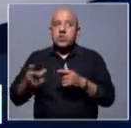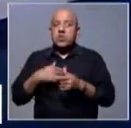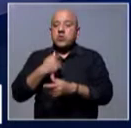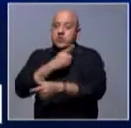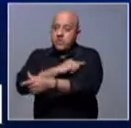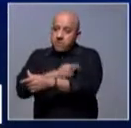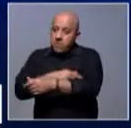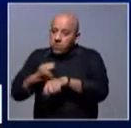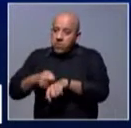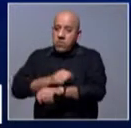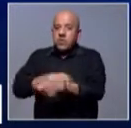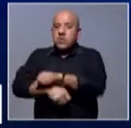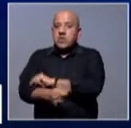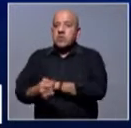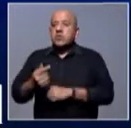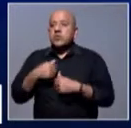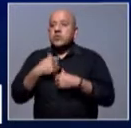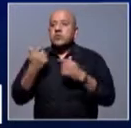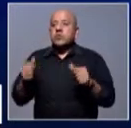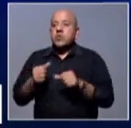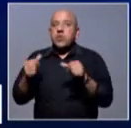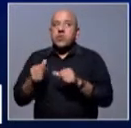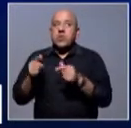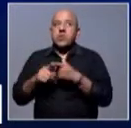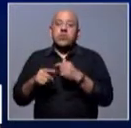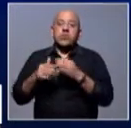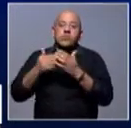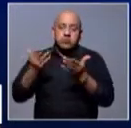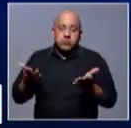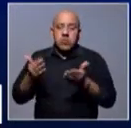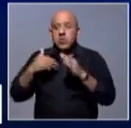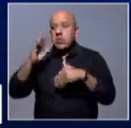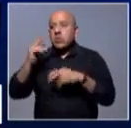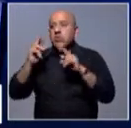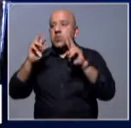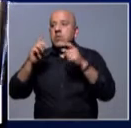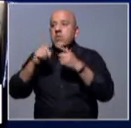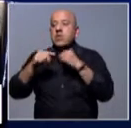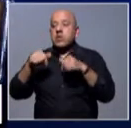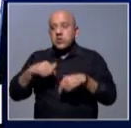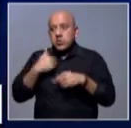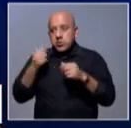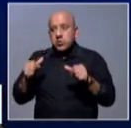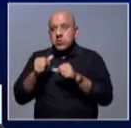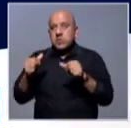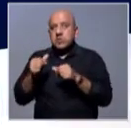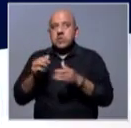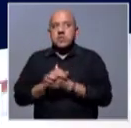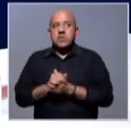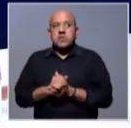los ponga donde de alguna manera generen un mayor resultado y eso es lo que trato de hacer fundamentalmente